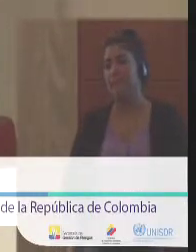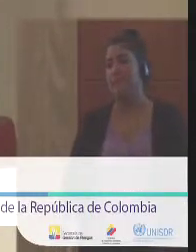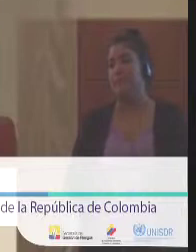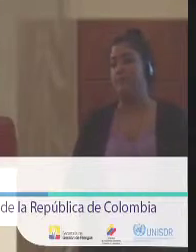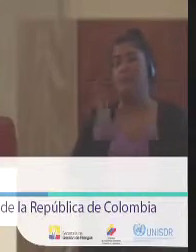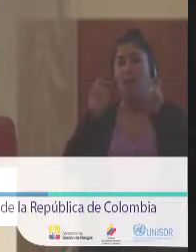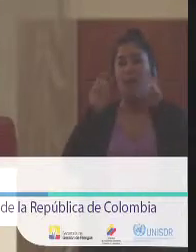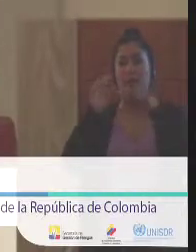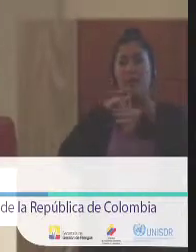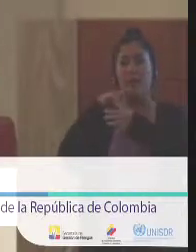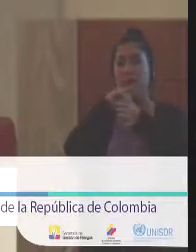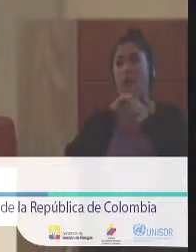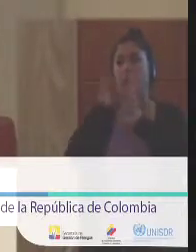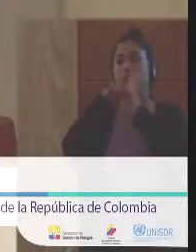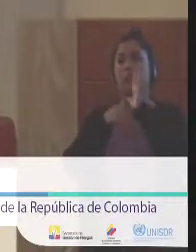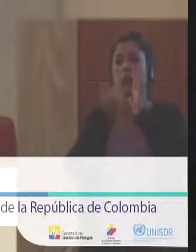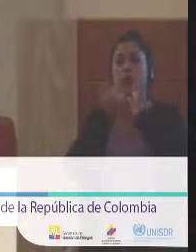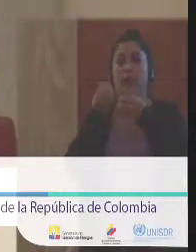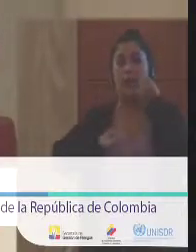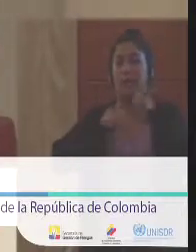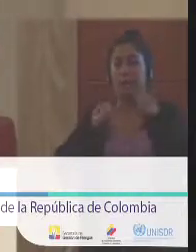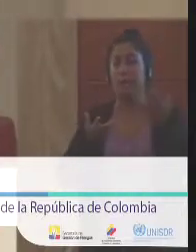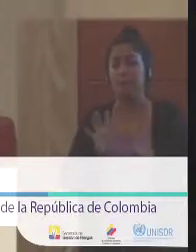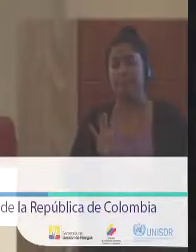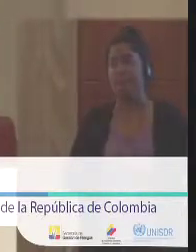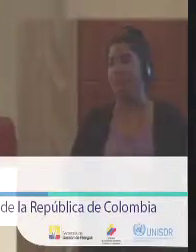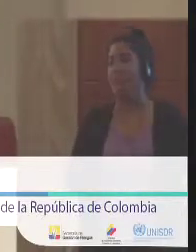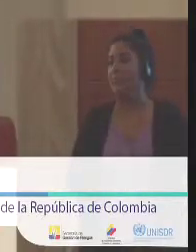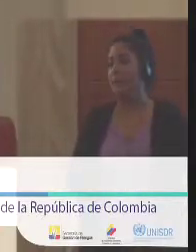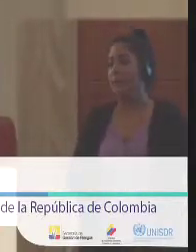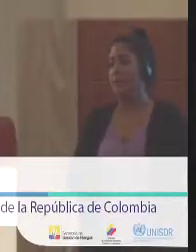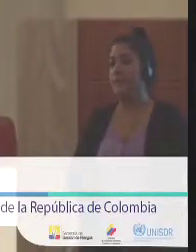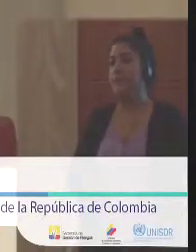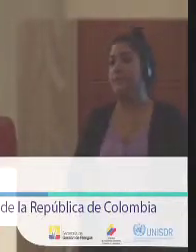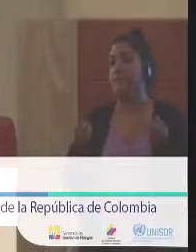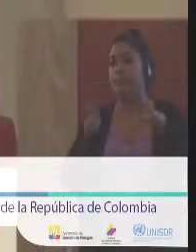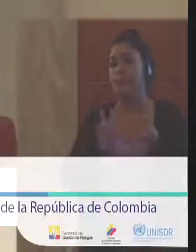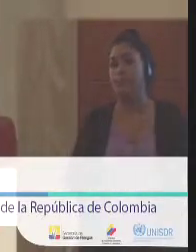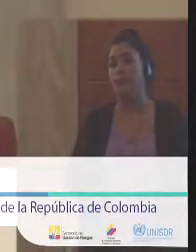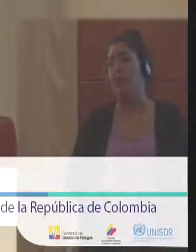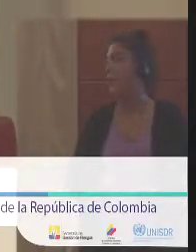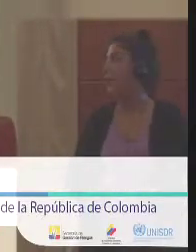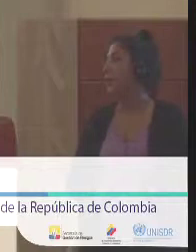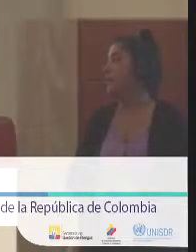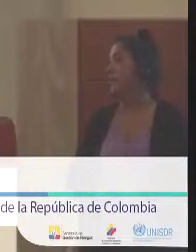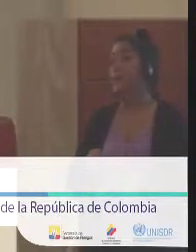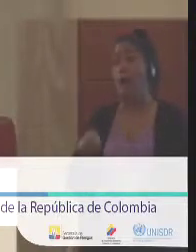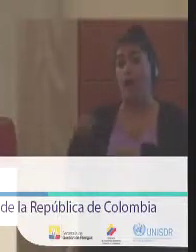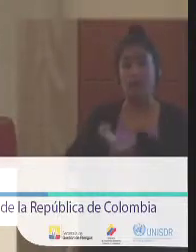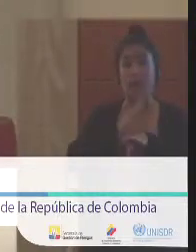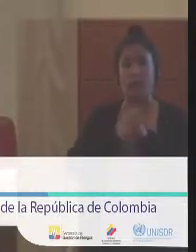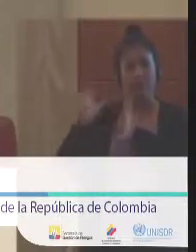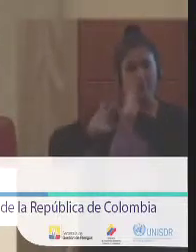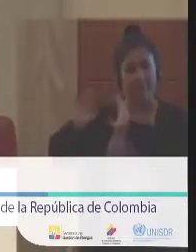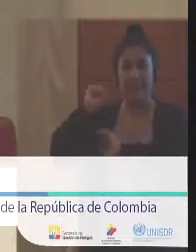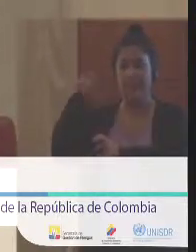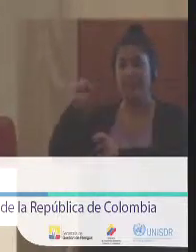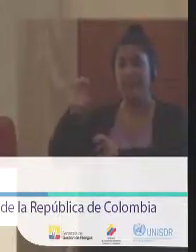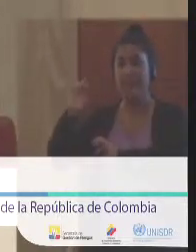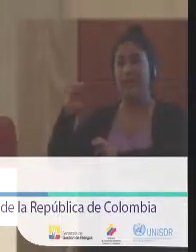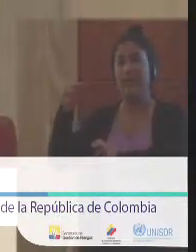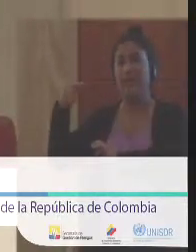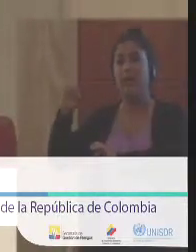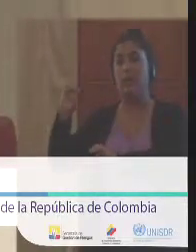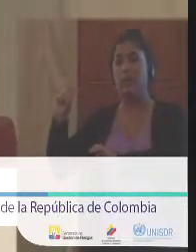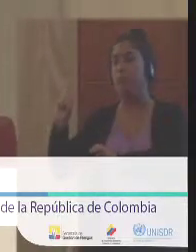riesgo. Y aparte de esto, decirles que le decía a Sergio que el color verde nos